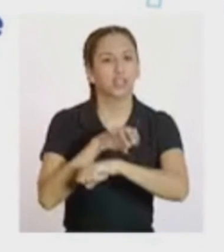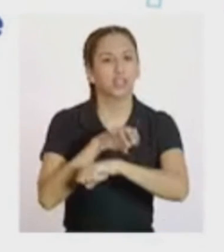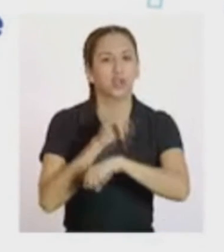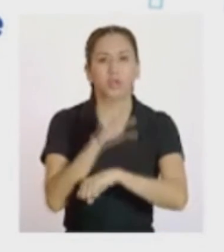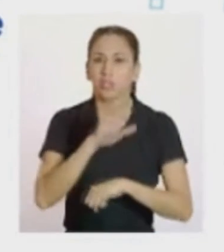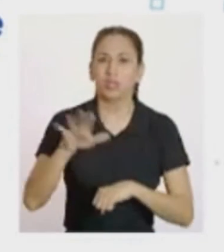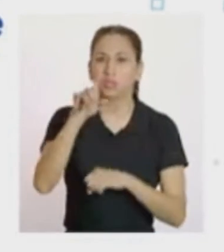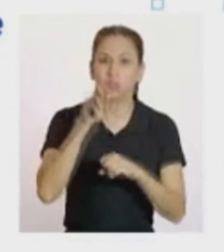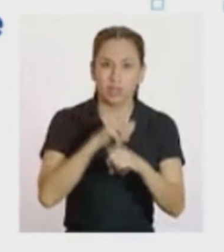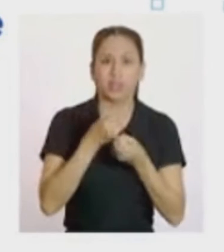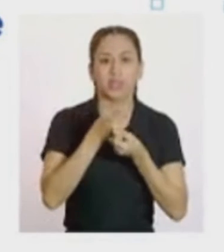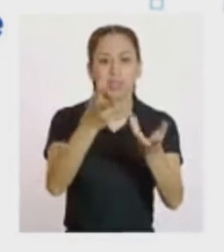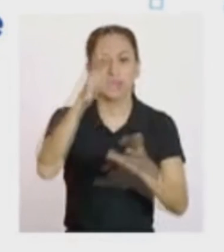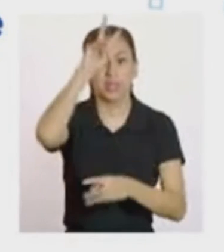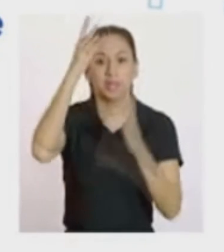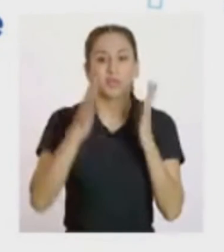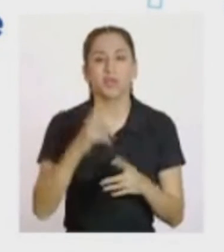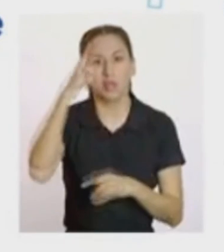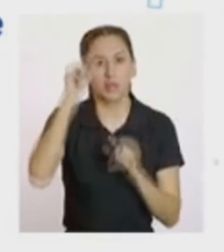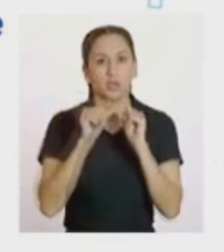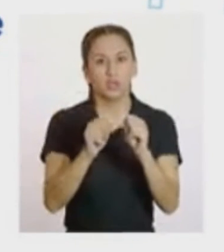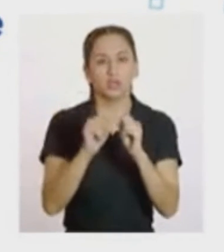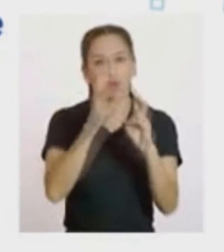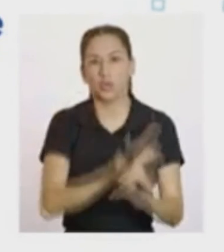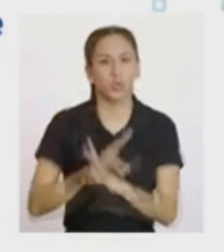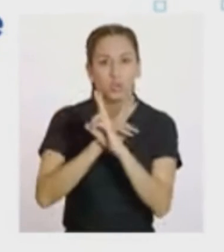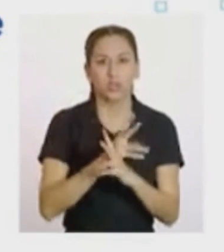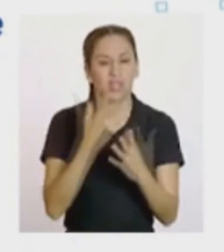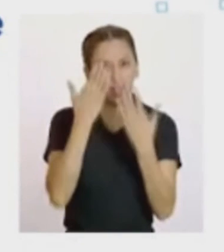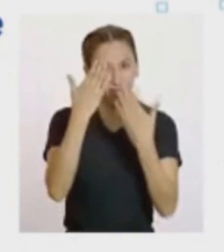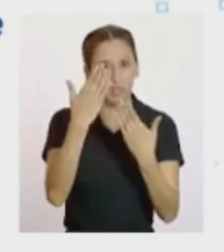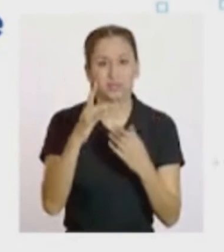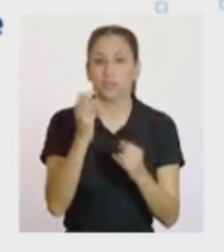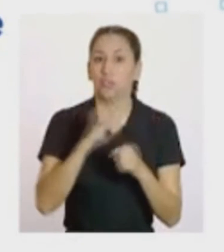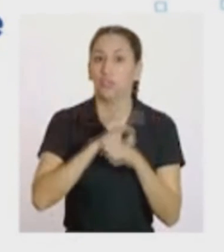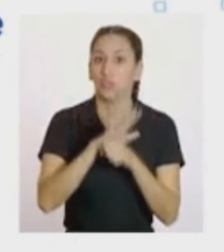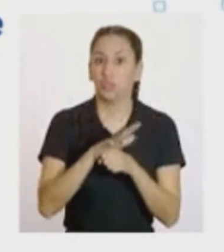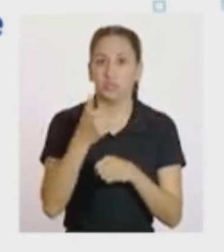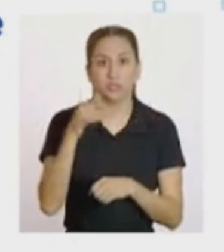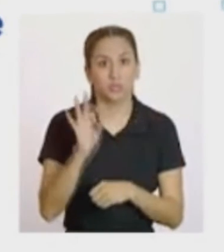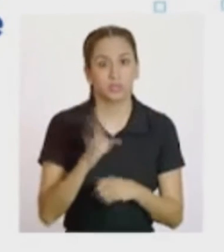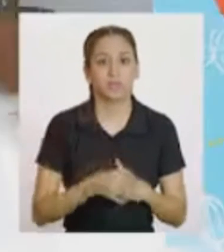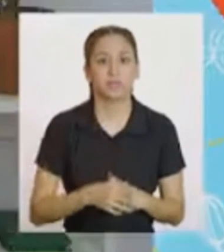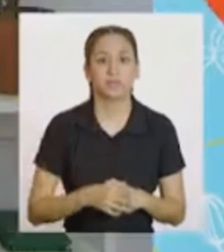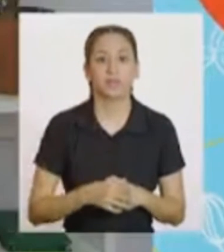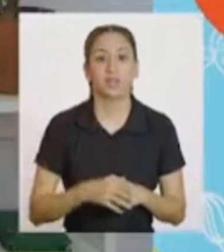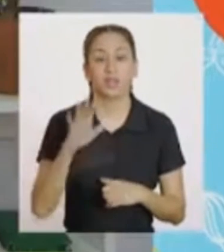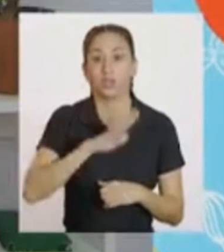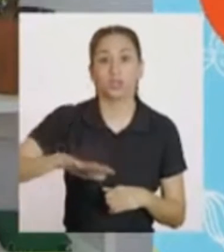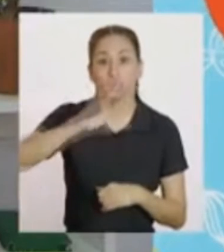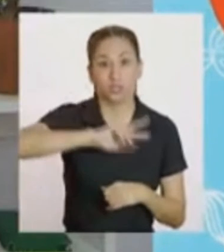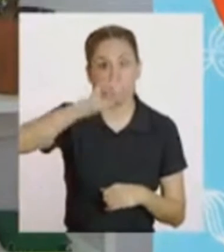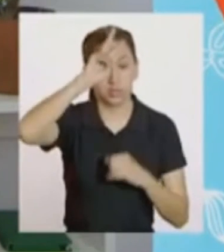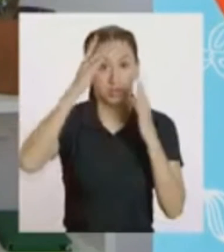les daría a las y los peruanos para seguir cuidándose y haciendo frente al COVID-19? A todos